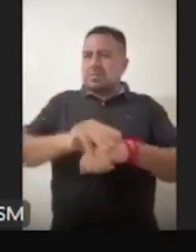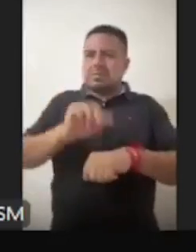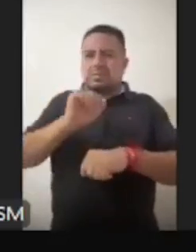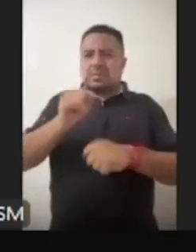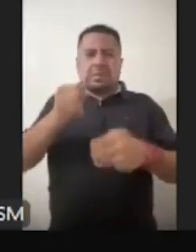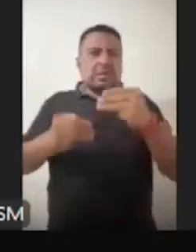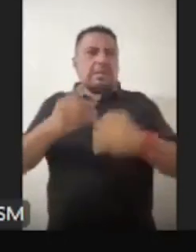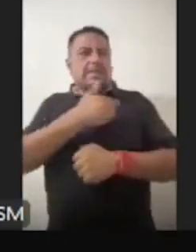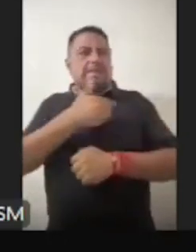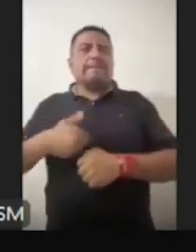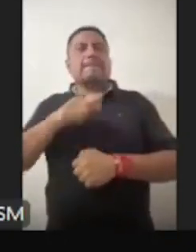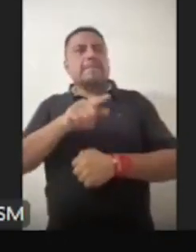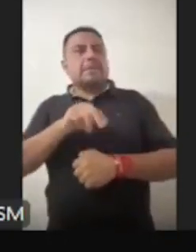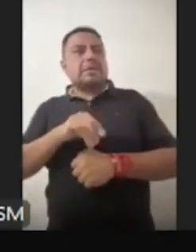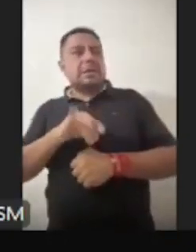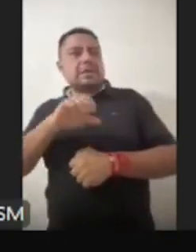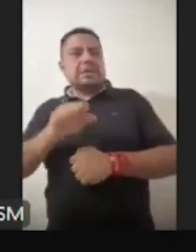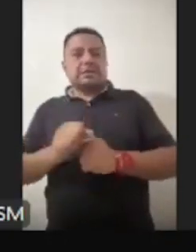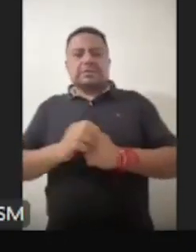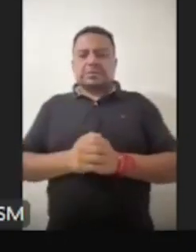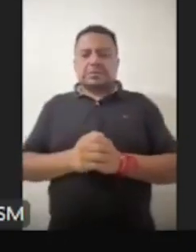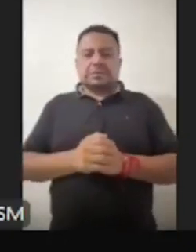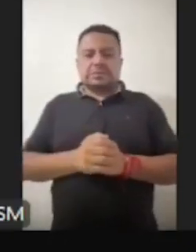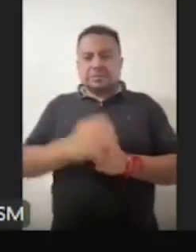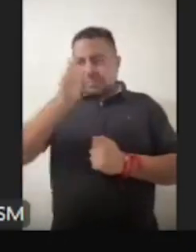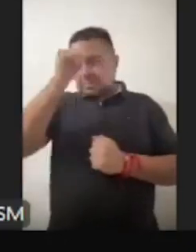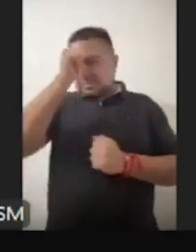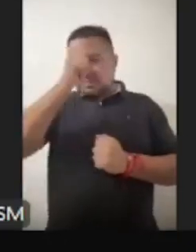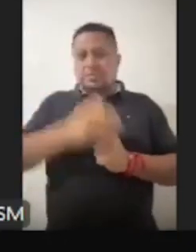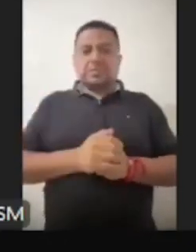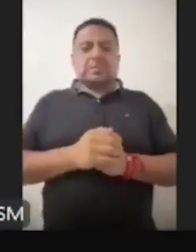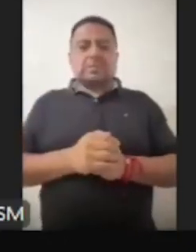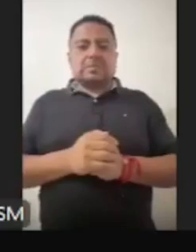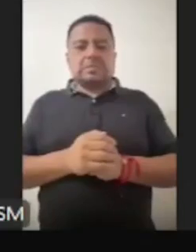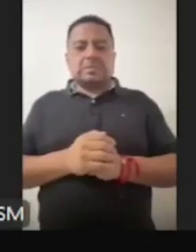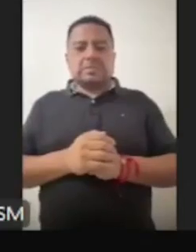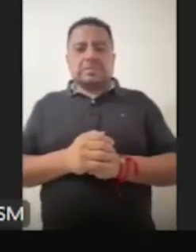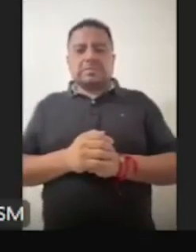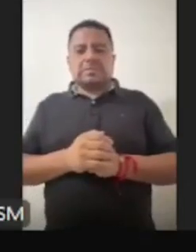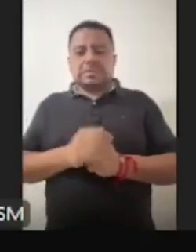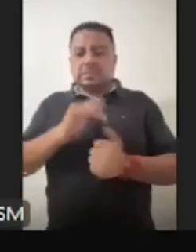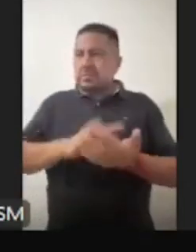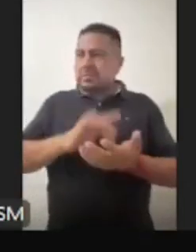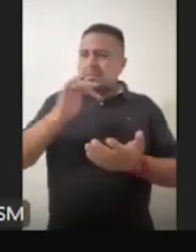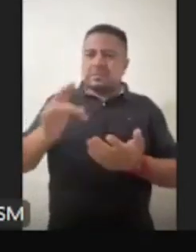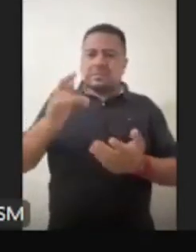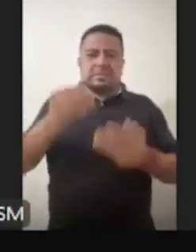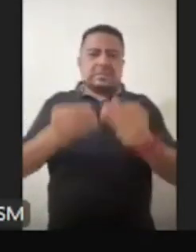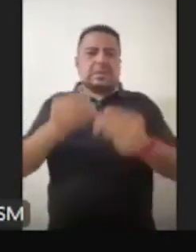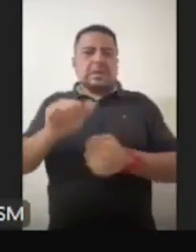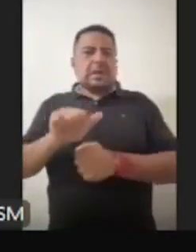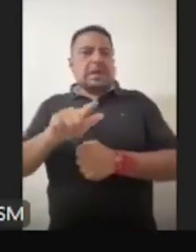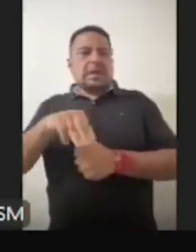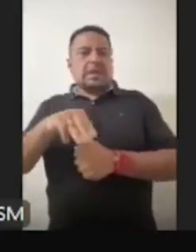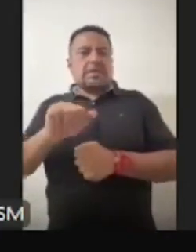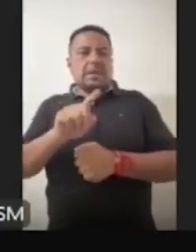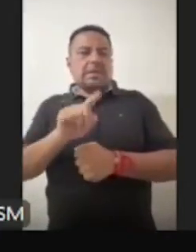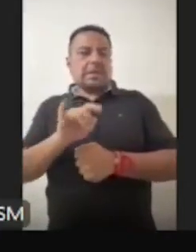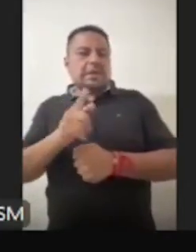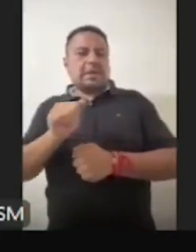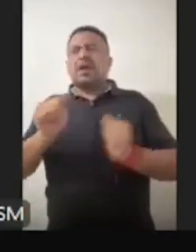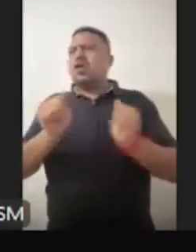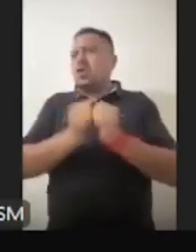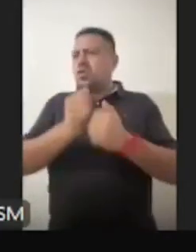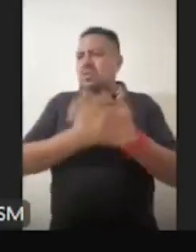presidenta, magistrado José Inés Betancourt Salgado. Con el proyecto, Gracias, magistrado. Magistrada Almadelia Eugenio Alcaraz. Con el